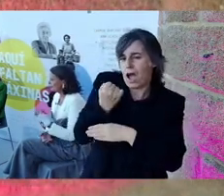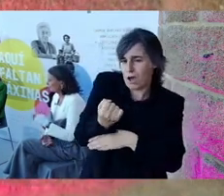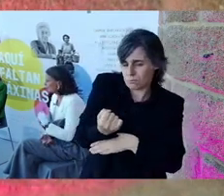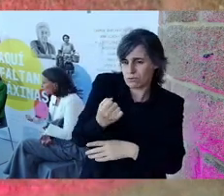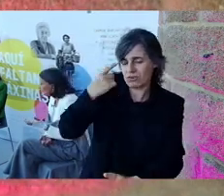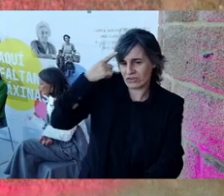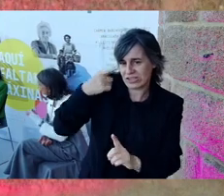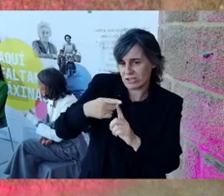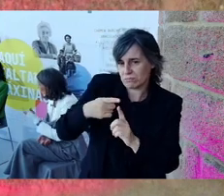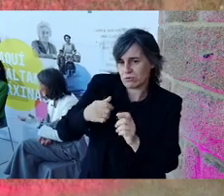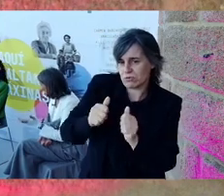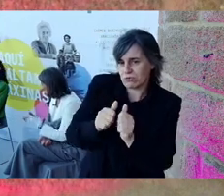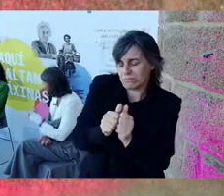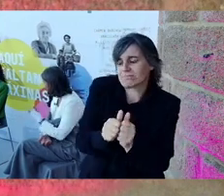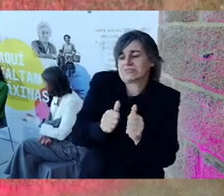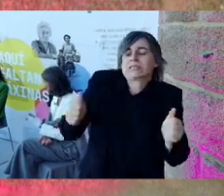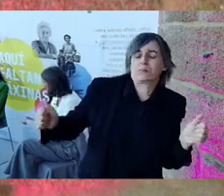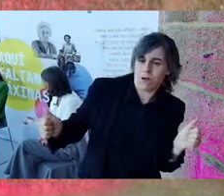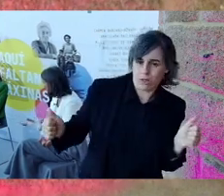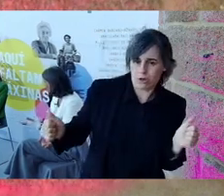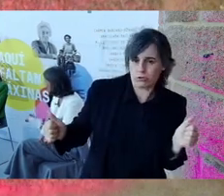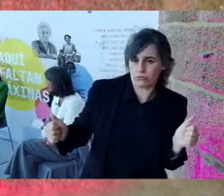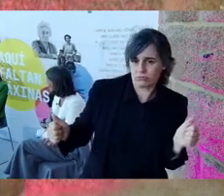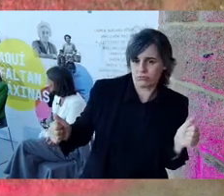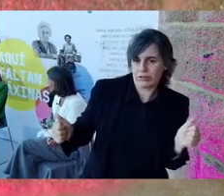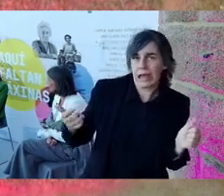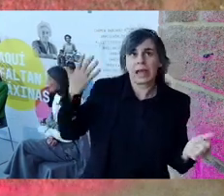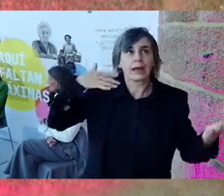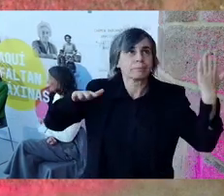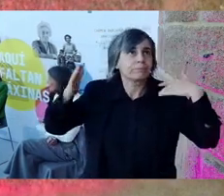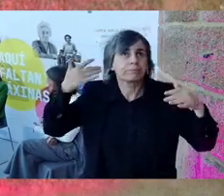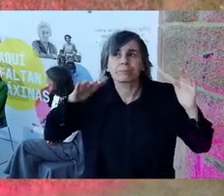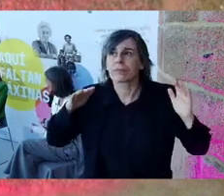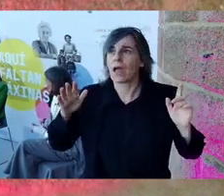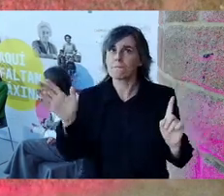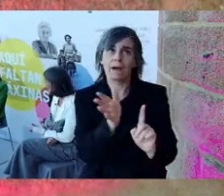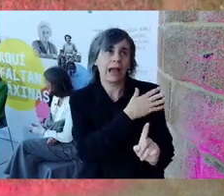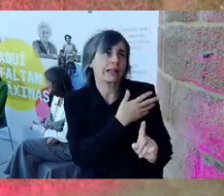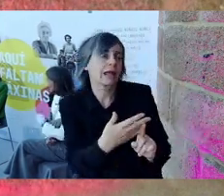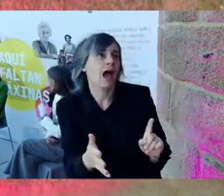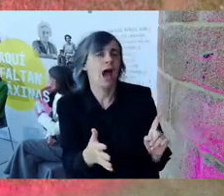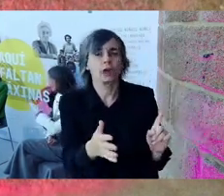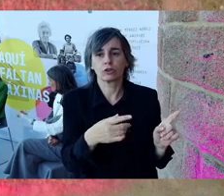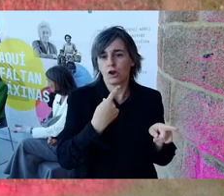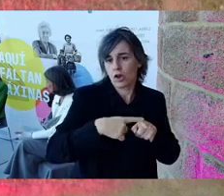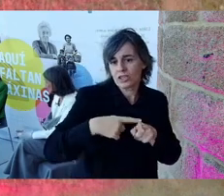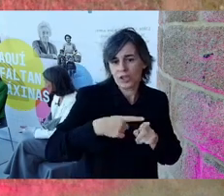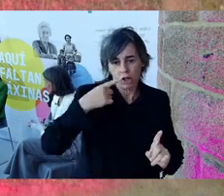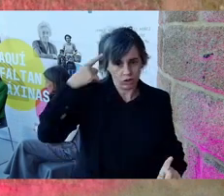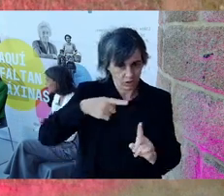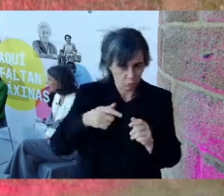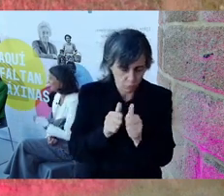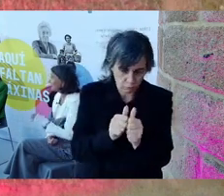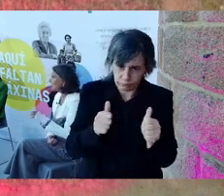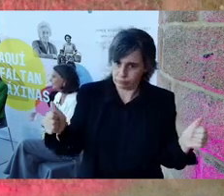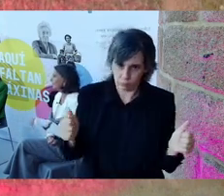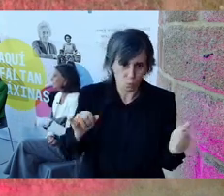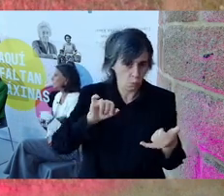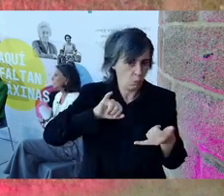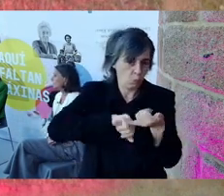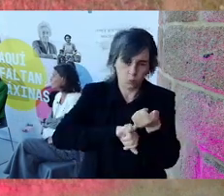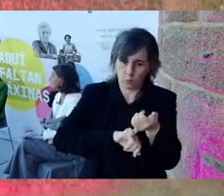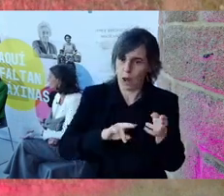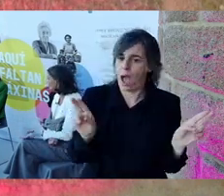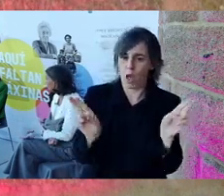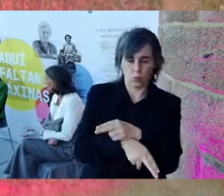primera que se escuda en ese maltrato y en esa mala relación personal para pedir la anulación, la que califica esas